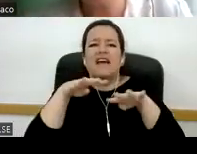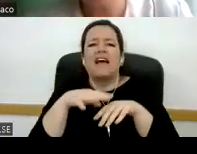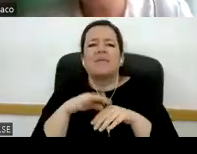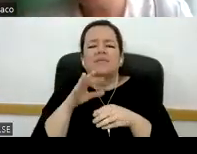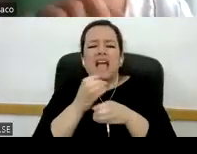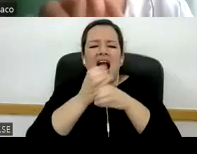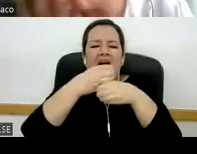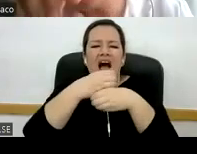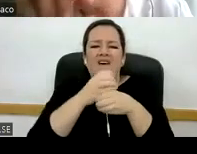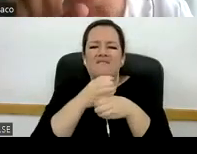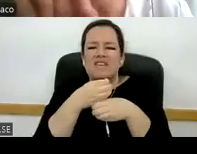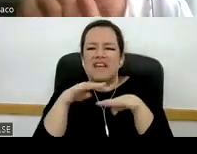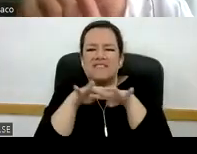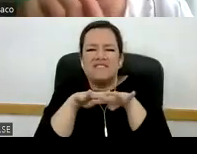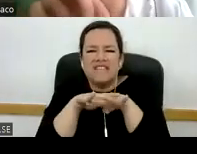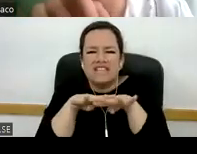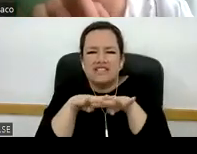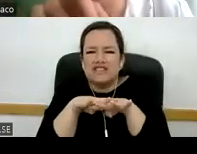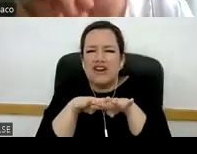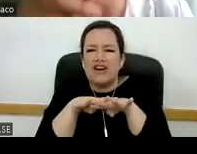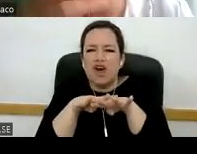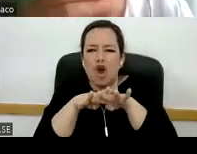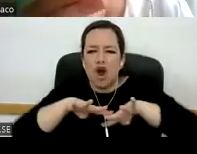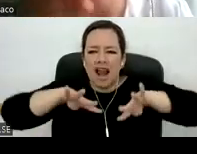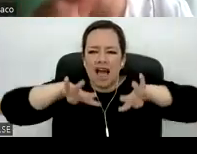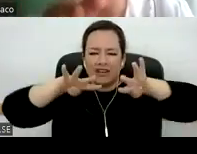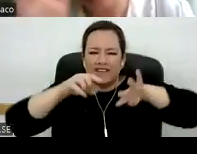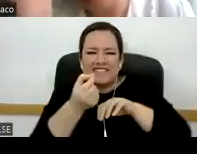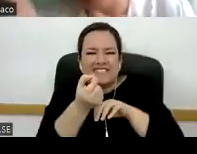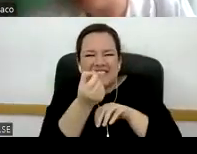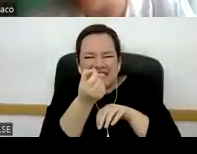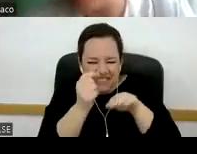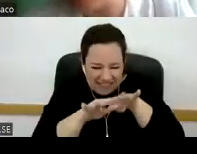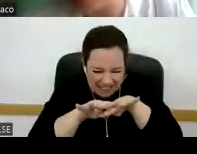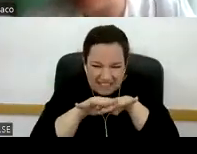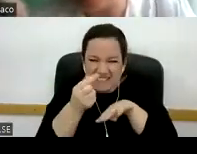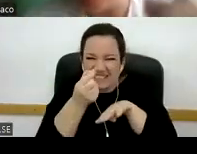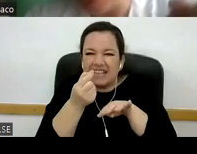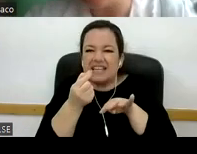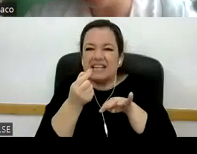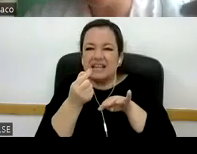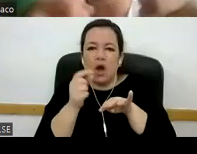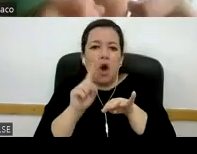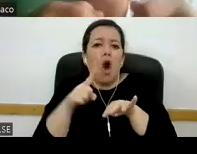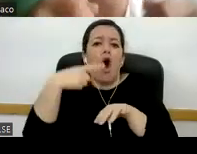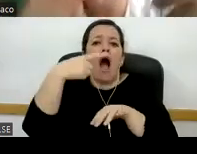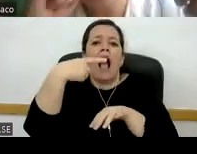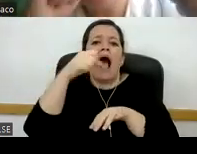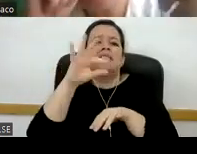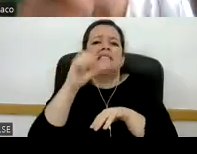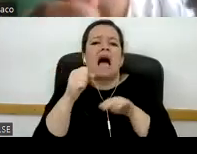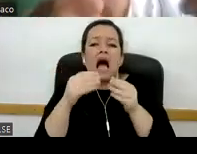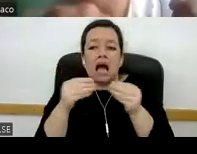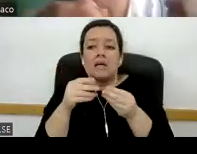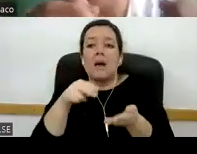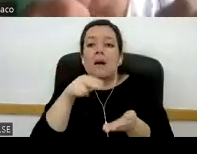que son muy finitos, que tienen los orificios o sea, que son como gasas en realidad, o una gasa mismamente, ¿no? Y